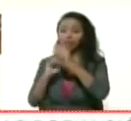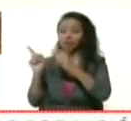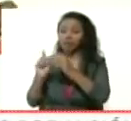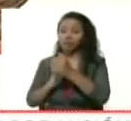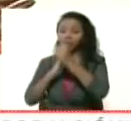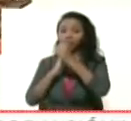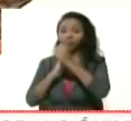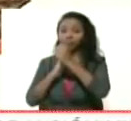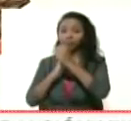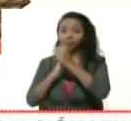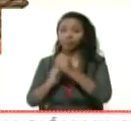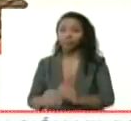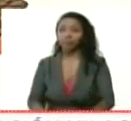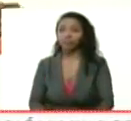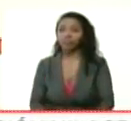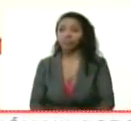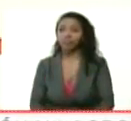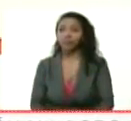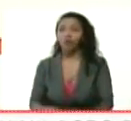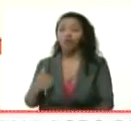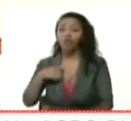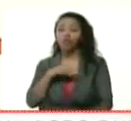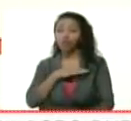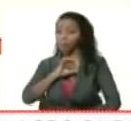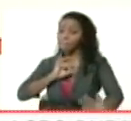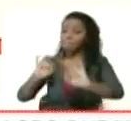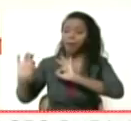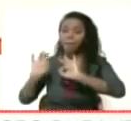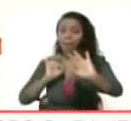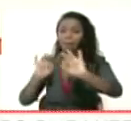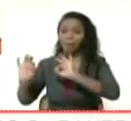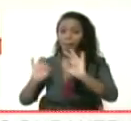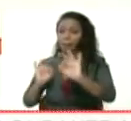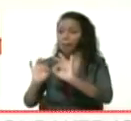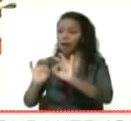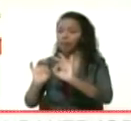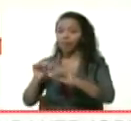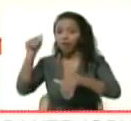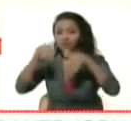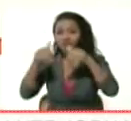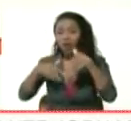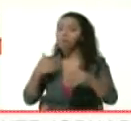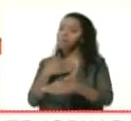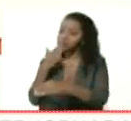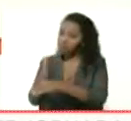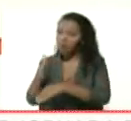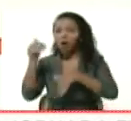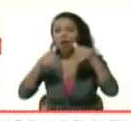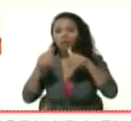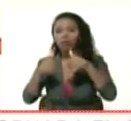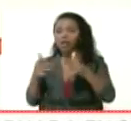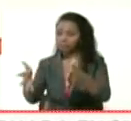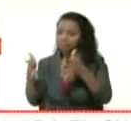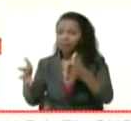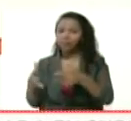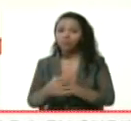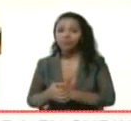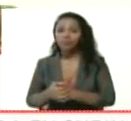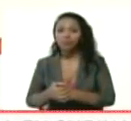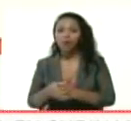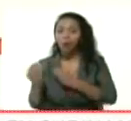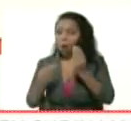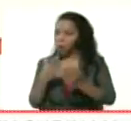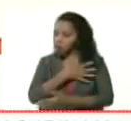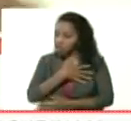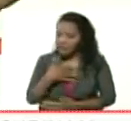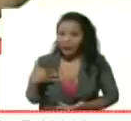vanguardia. Nosotros estamos preparados. Si es elecciones, vamos para elecciones. Las ganamos. Como ellos quieran.